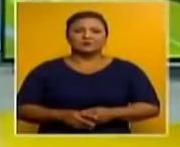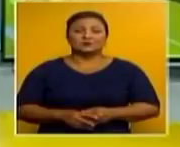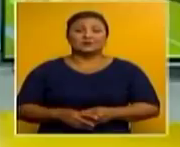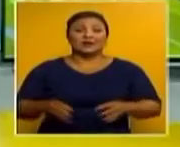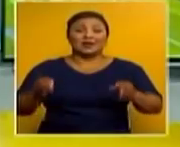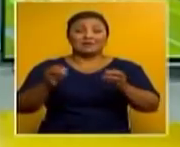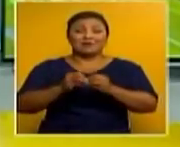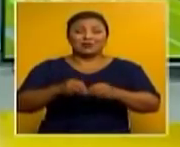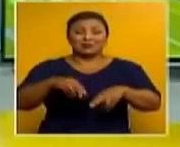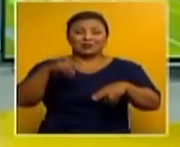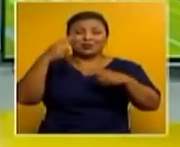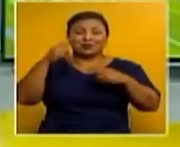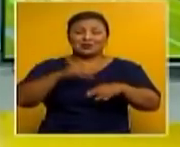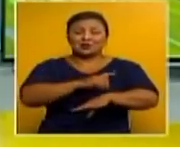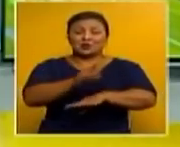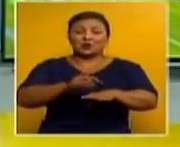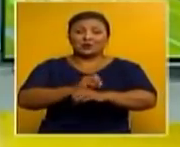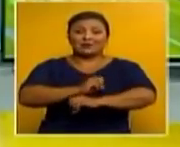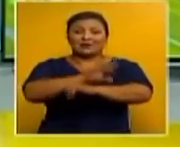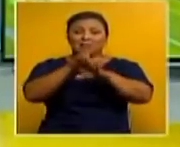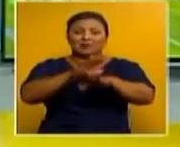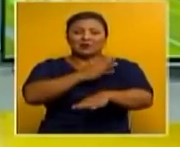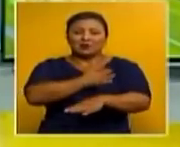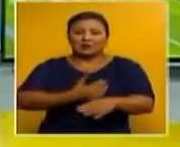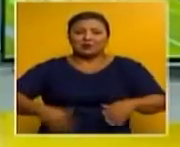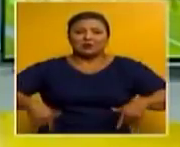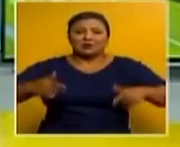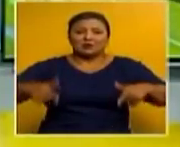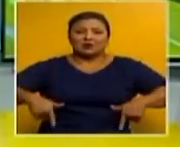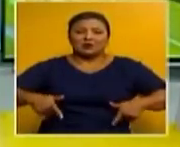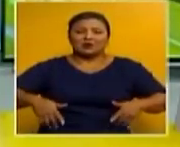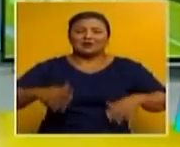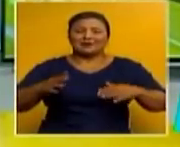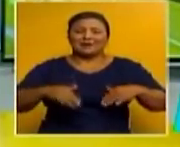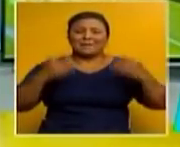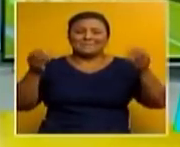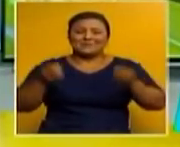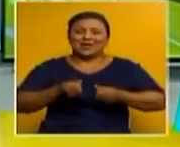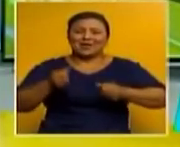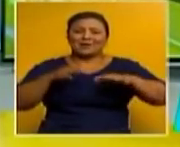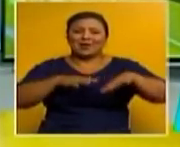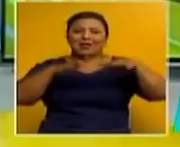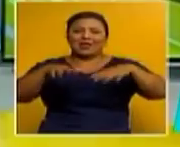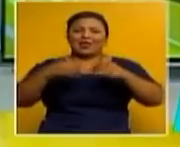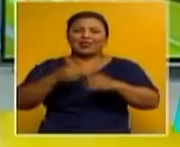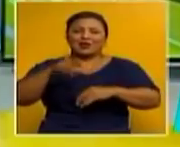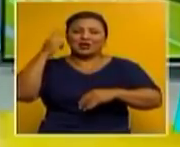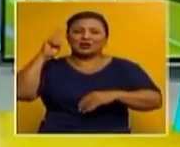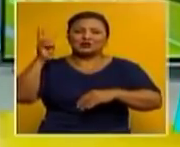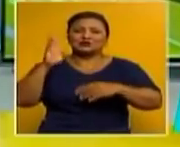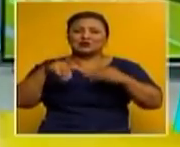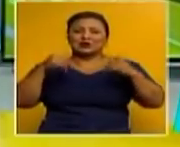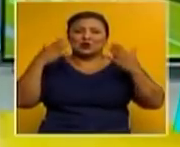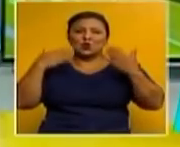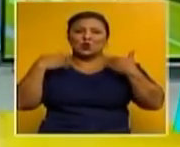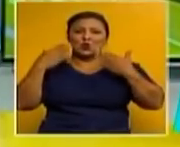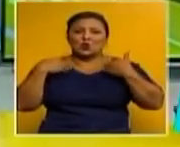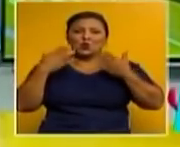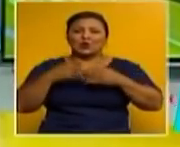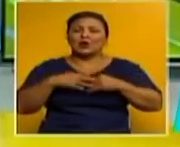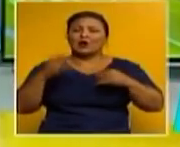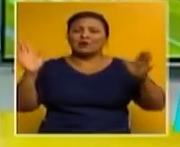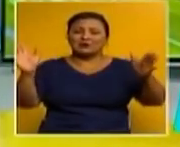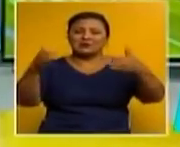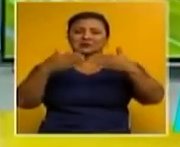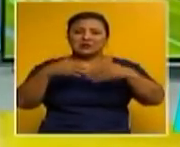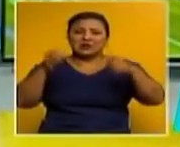Más noticias. En horas de la mañana, el presidente Lenín Moreno realizó una caravana vehicular en el sur y suburbio de Guayaquil como parte del cierre